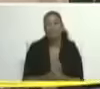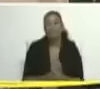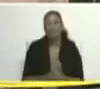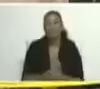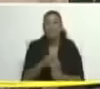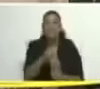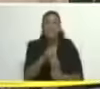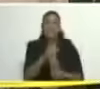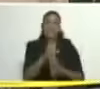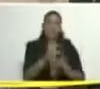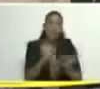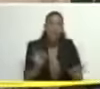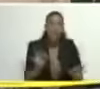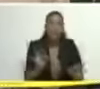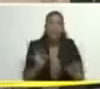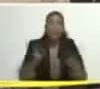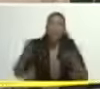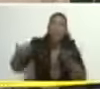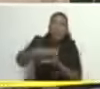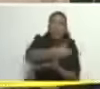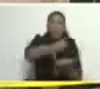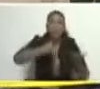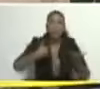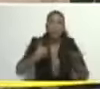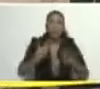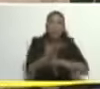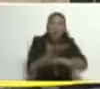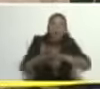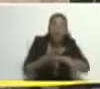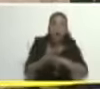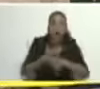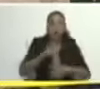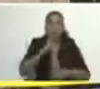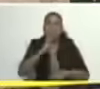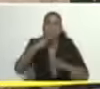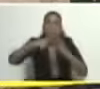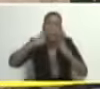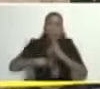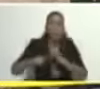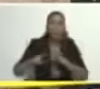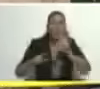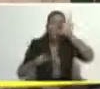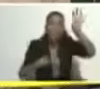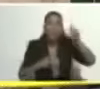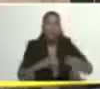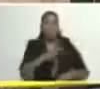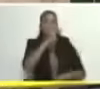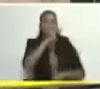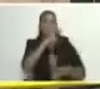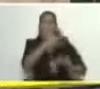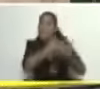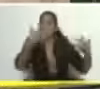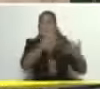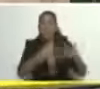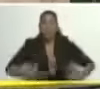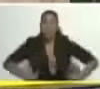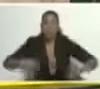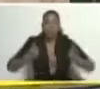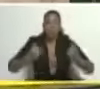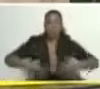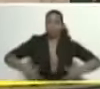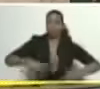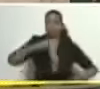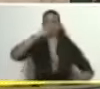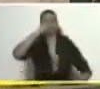Y es por el saqueo de los recursos del planeta, por parte de esos miles, mil millonarios,